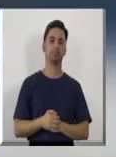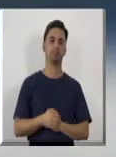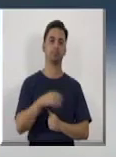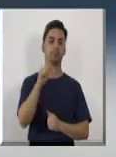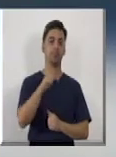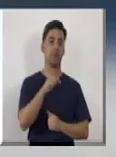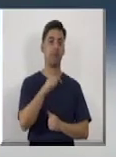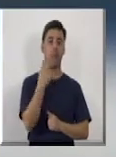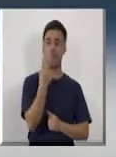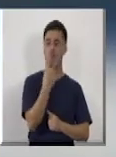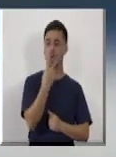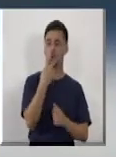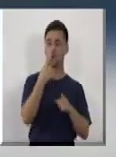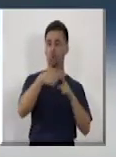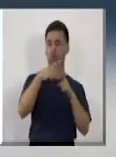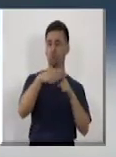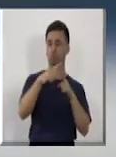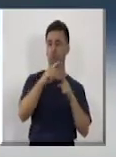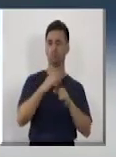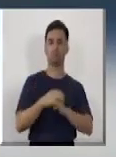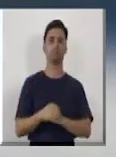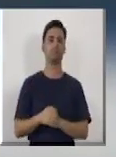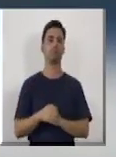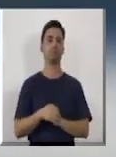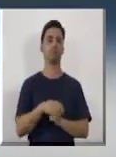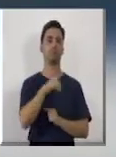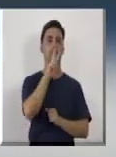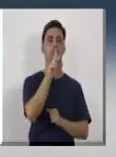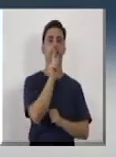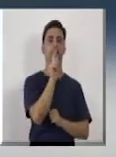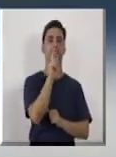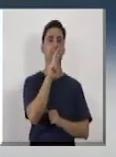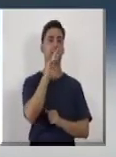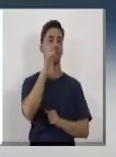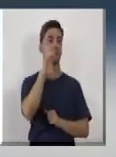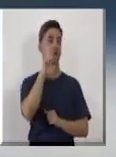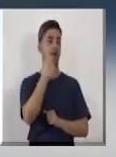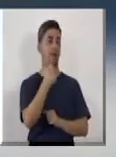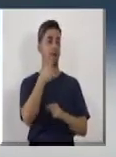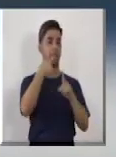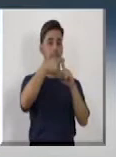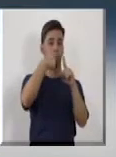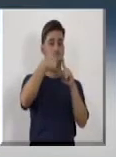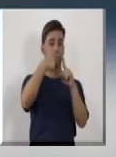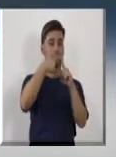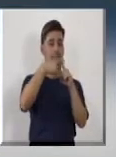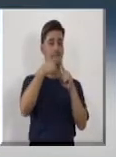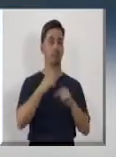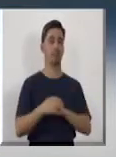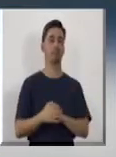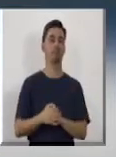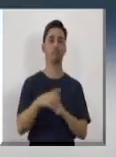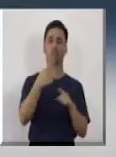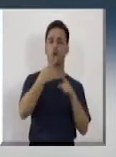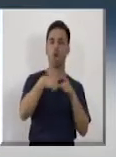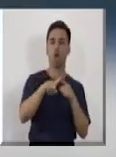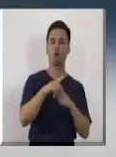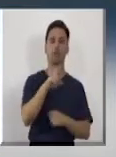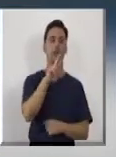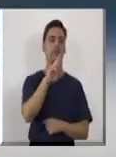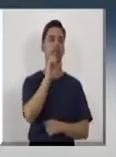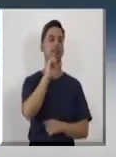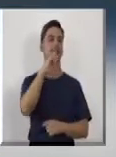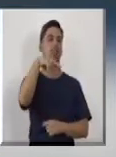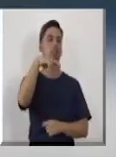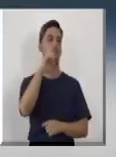Existen dos tipos de electricidad: la vítrea, que es positiva, que es la varilla de vidrio frotada con seda, y la resinosa, que es la varilla de